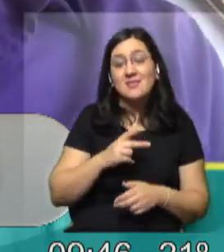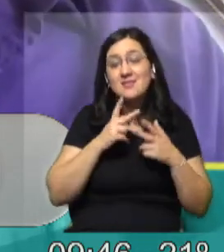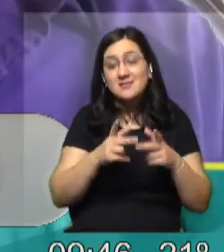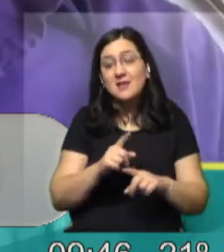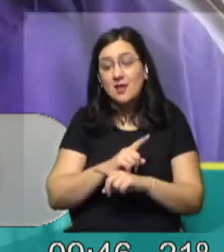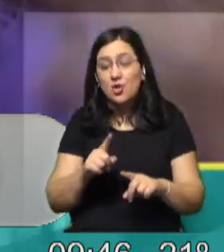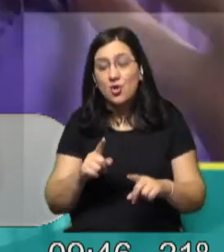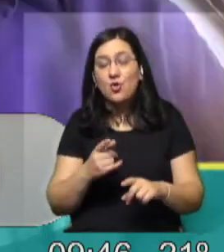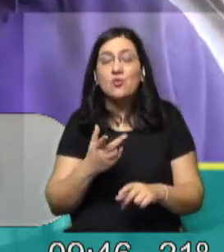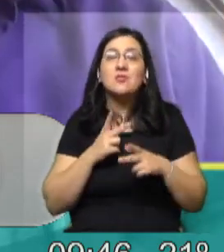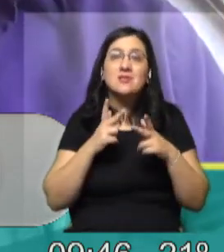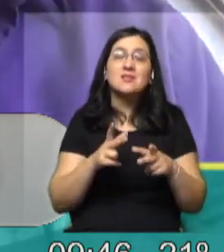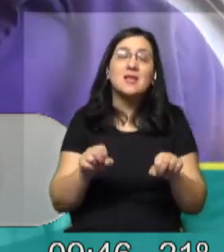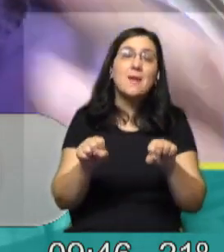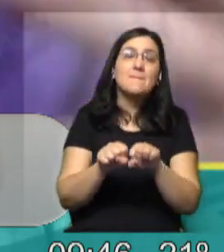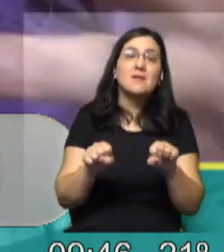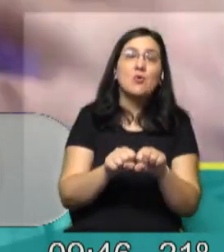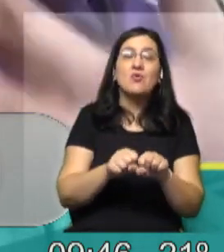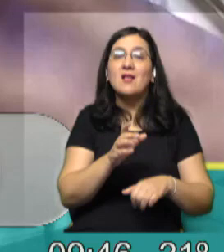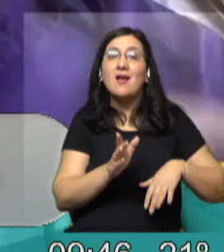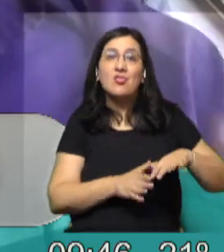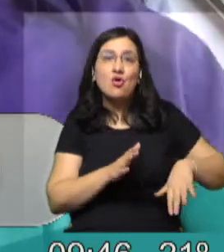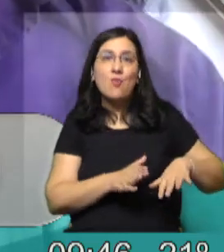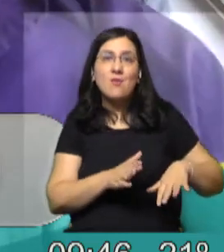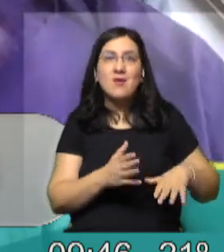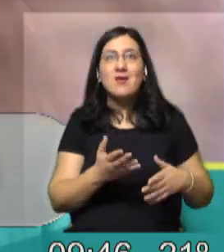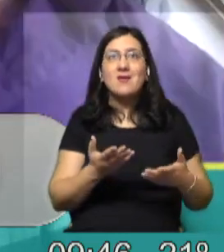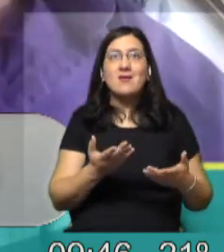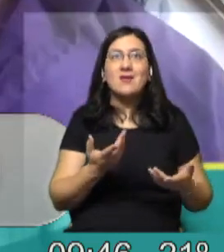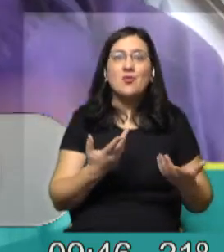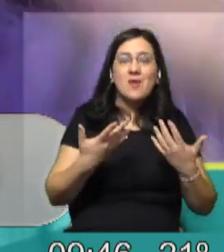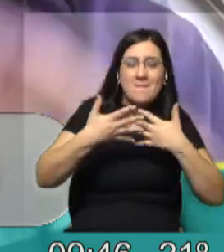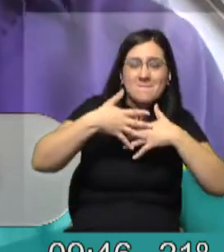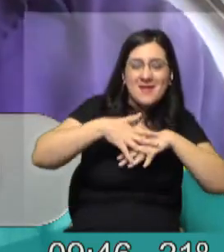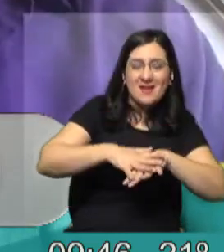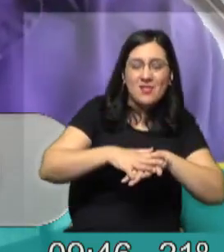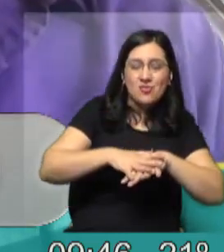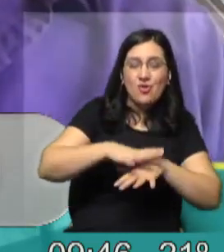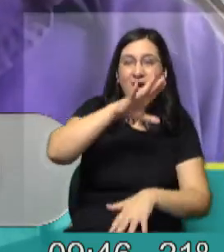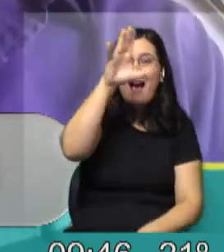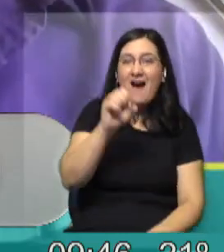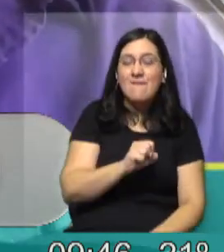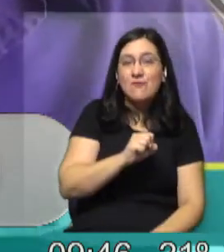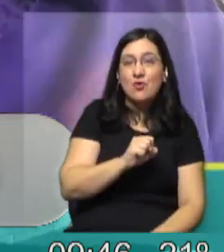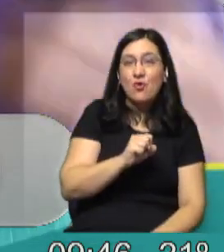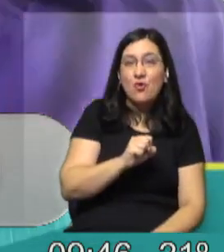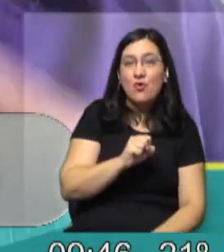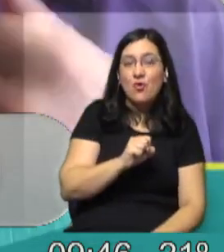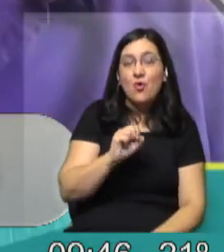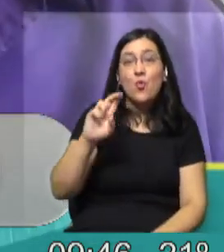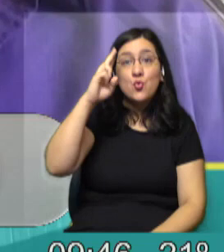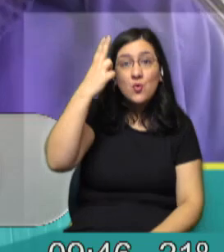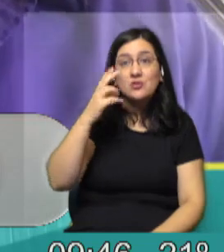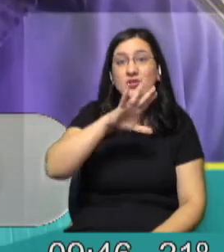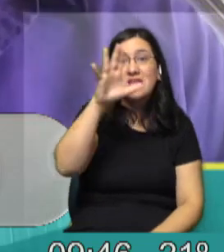guaguancó hablando del candom O sea hay una parentela entre los afr uruguayo y lo afrocubano efectivamente Y a mí me